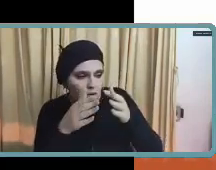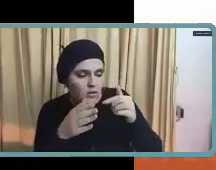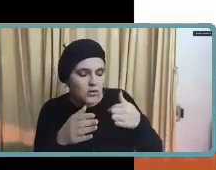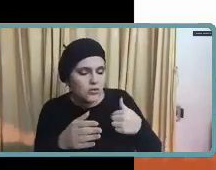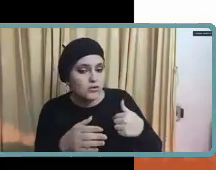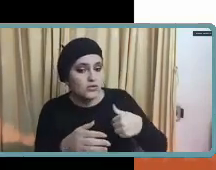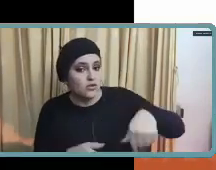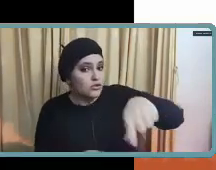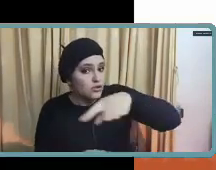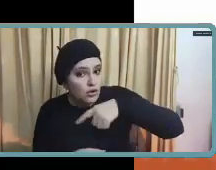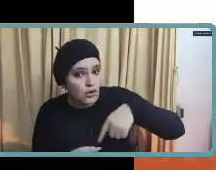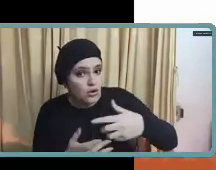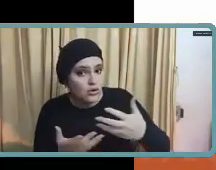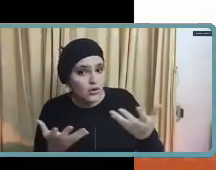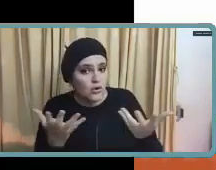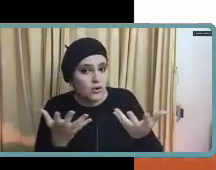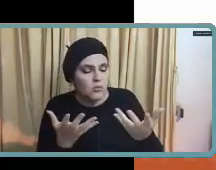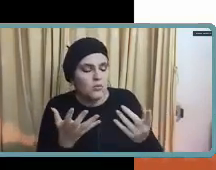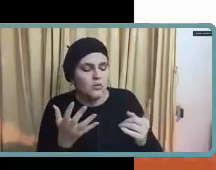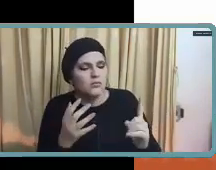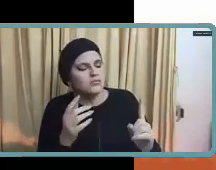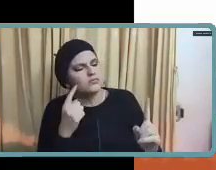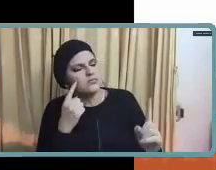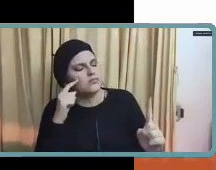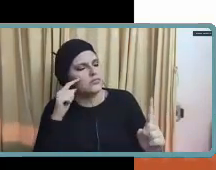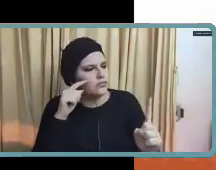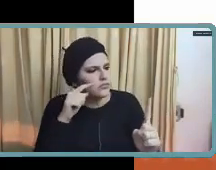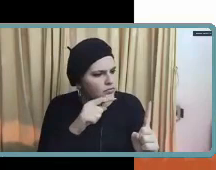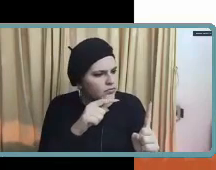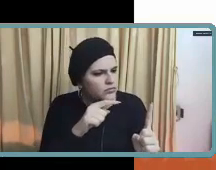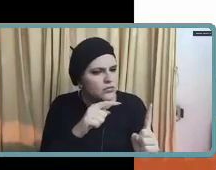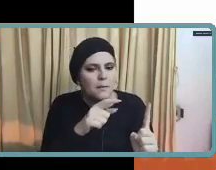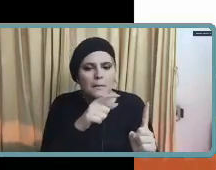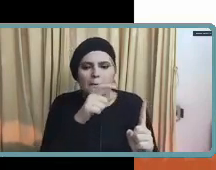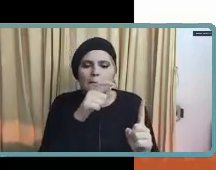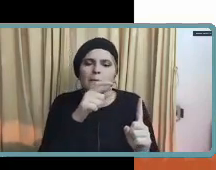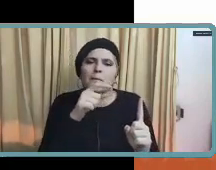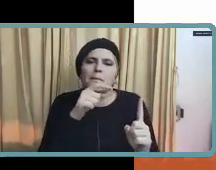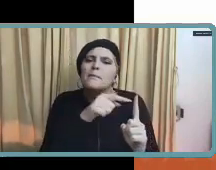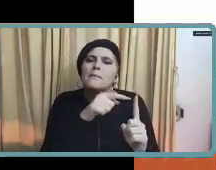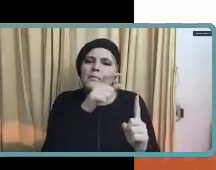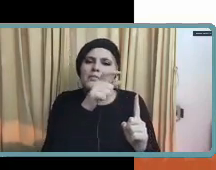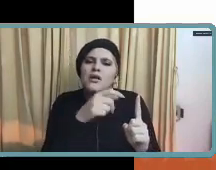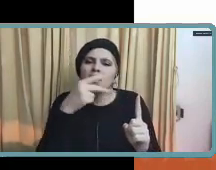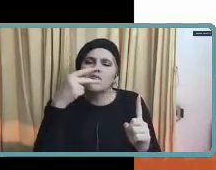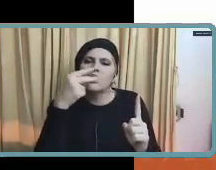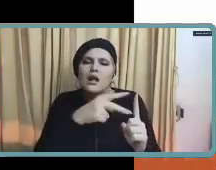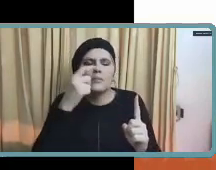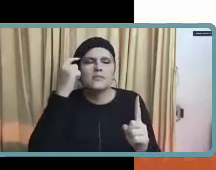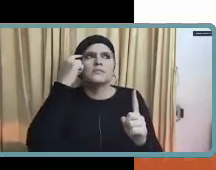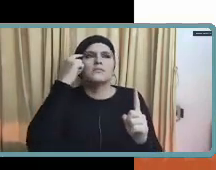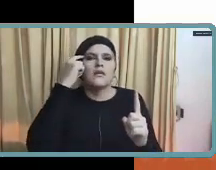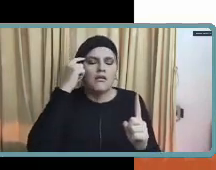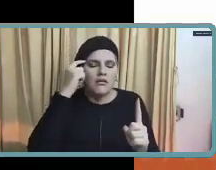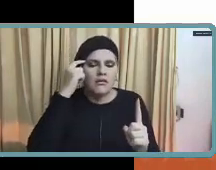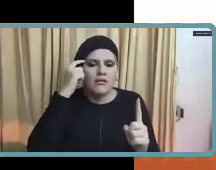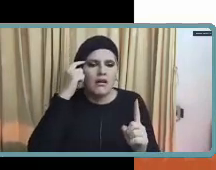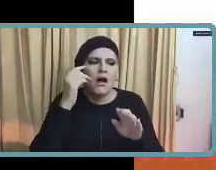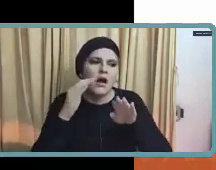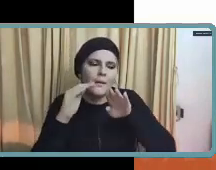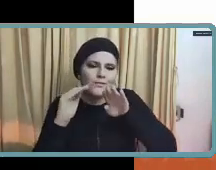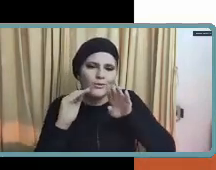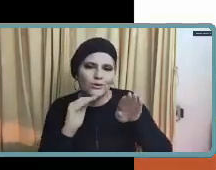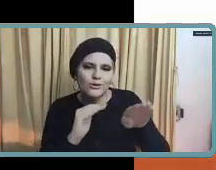nos metemos en el switch, en el proceso de pensamiento, y damos el apoyo y allanamos el